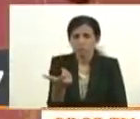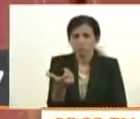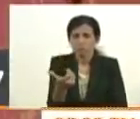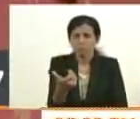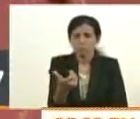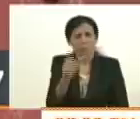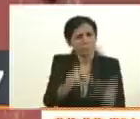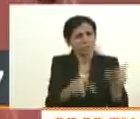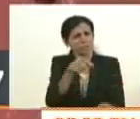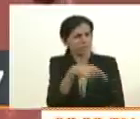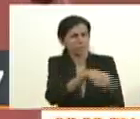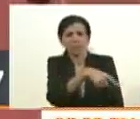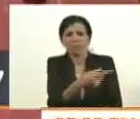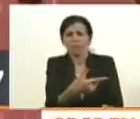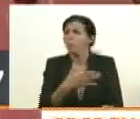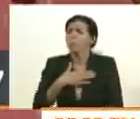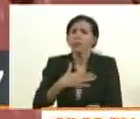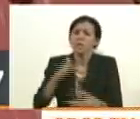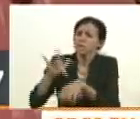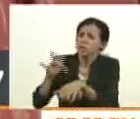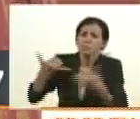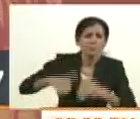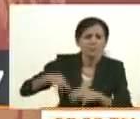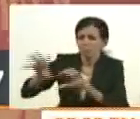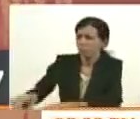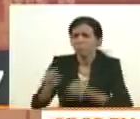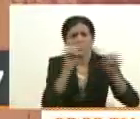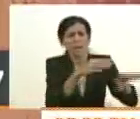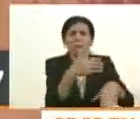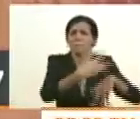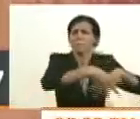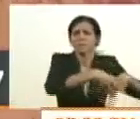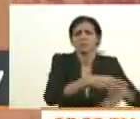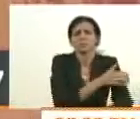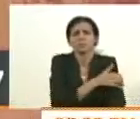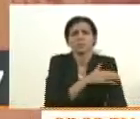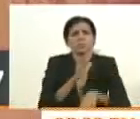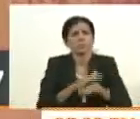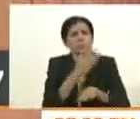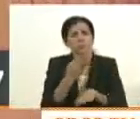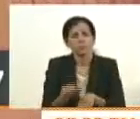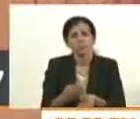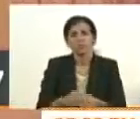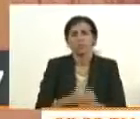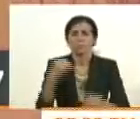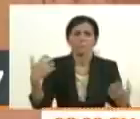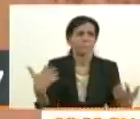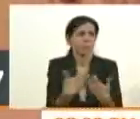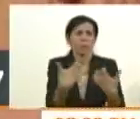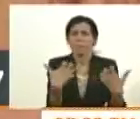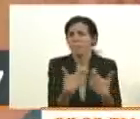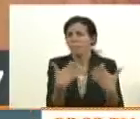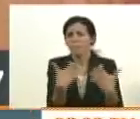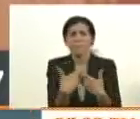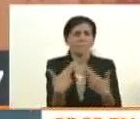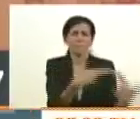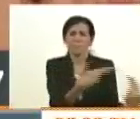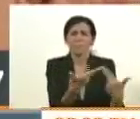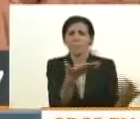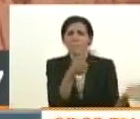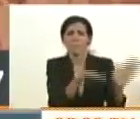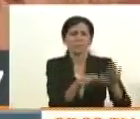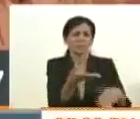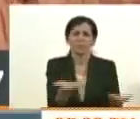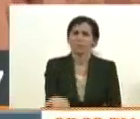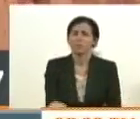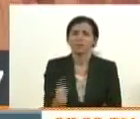estas, ¿por qué en vez de poner a estos muchachos a guarimbiar, a matarse entre ellos mismos? ¿Por qué no